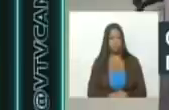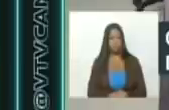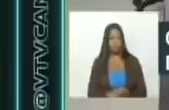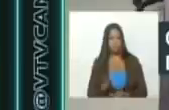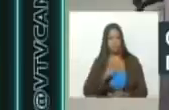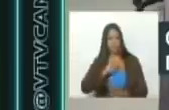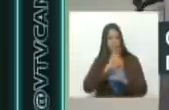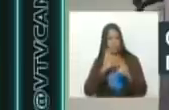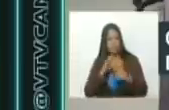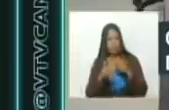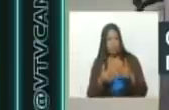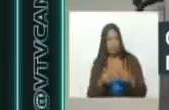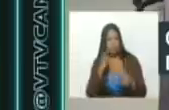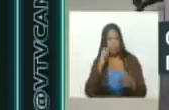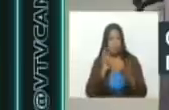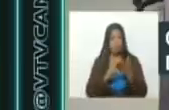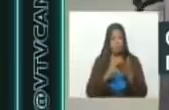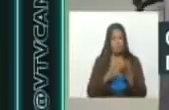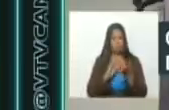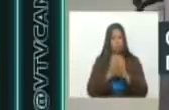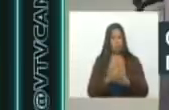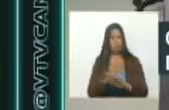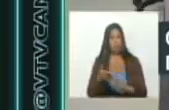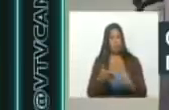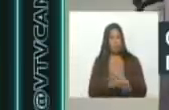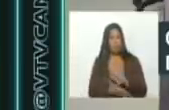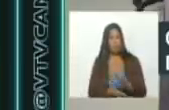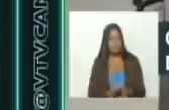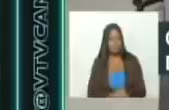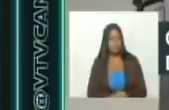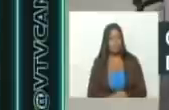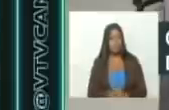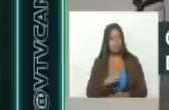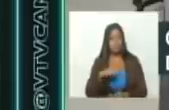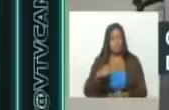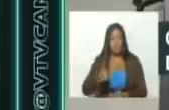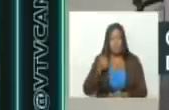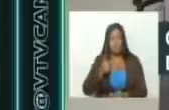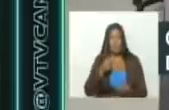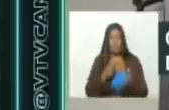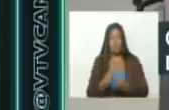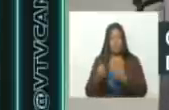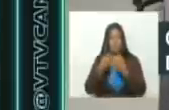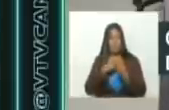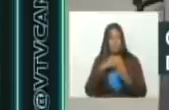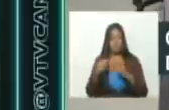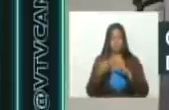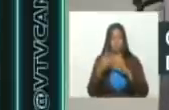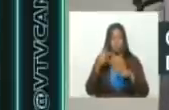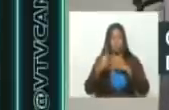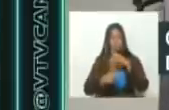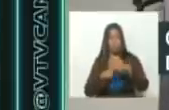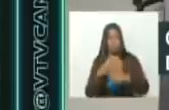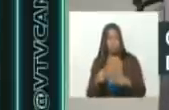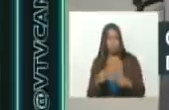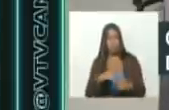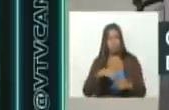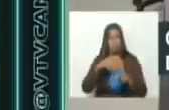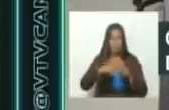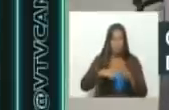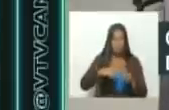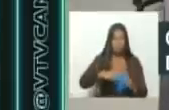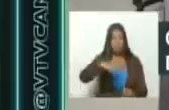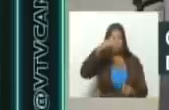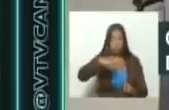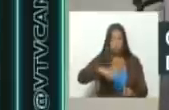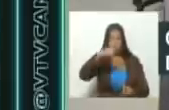de los precios, eso es algo verdaderamente desastroso. ¿Qué ocurre? En cualquier economía que está sometida a un proceso hiperinflacionario, la